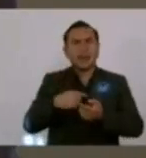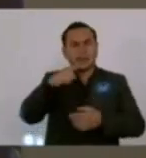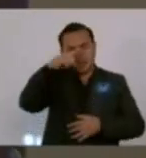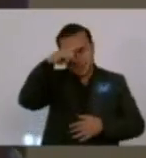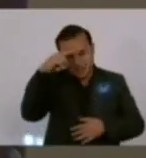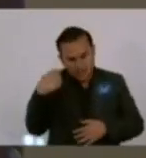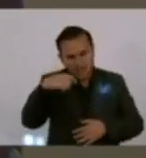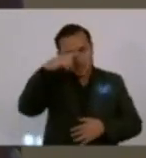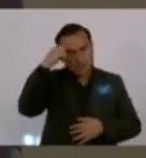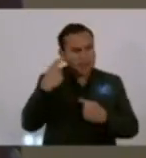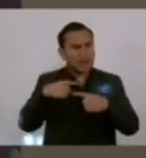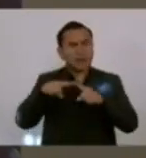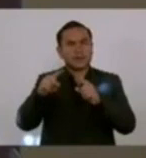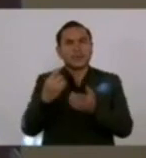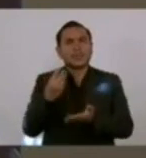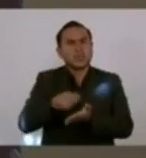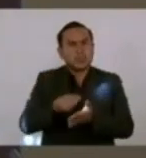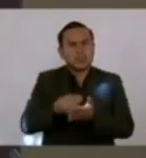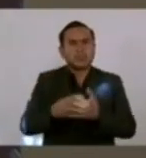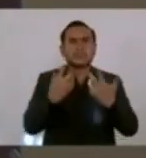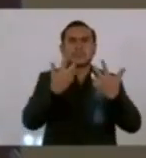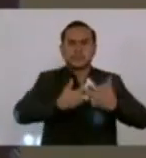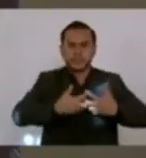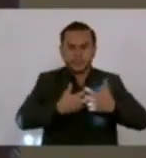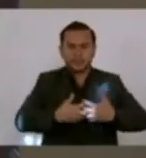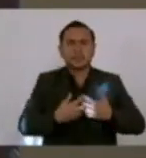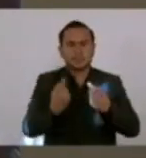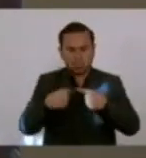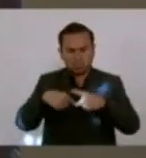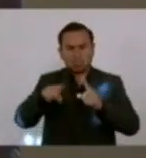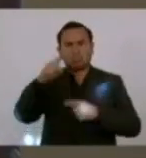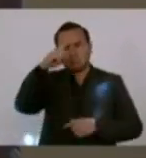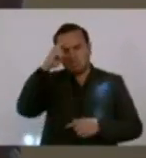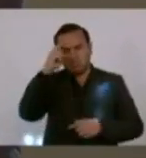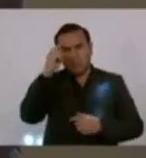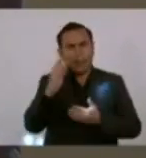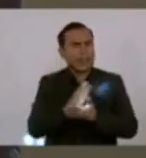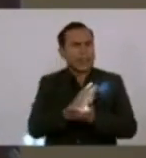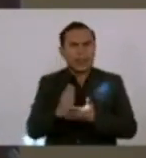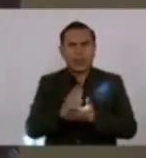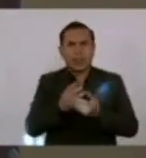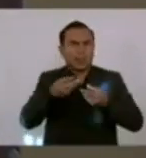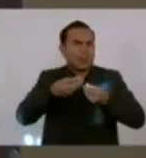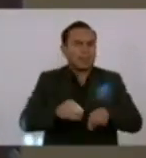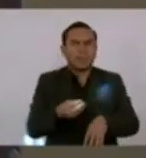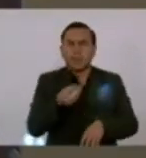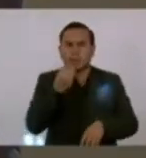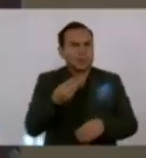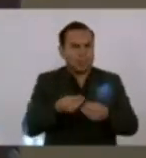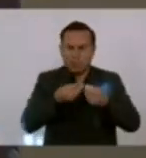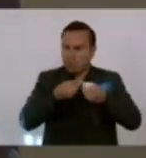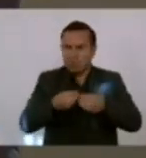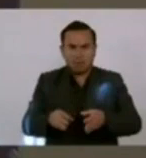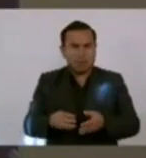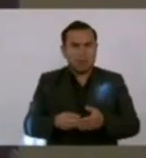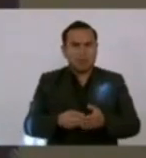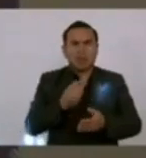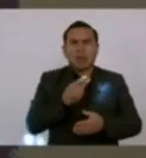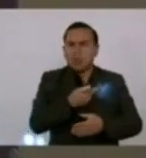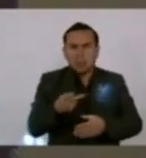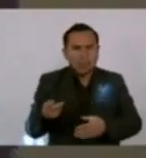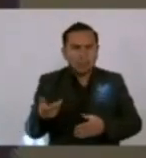actividades económicas, las empresas podrán seguir importando productos, no va a haber desabastecimiento de alimentos, no va a haber desabastecimiento de